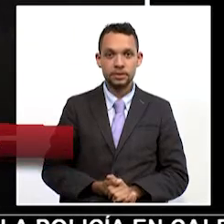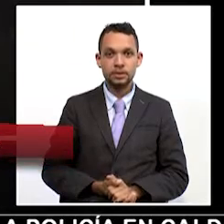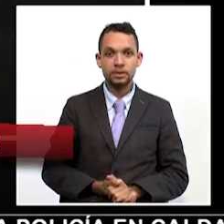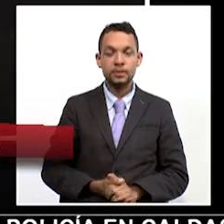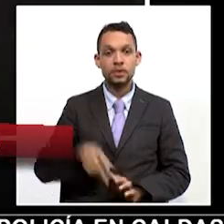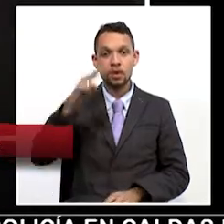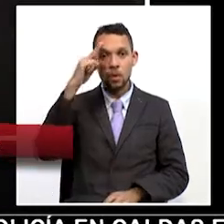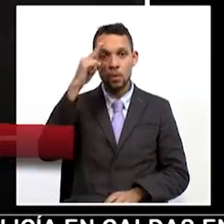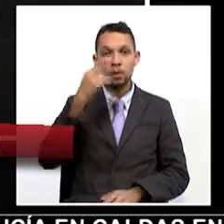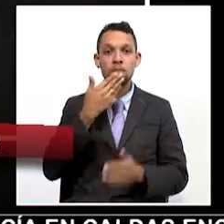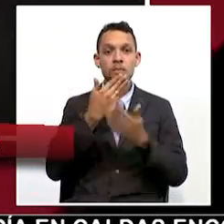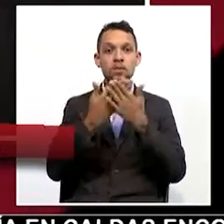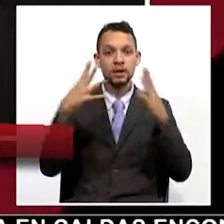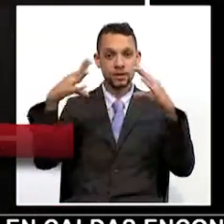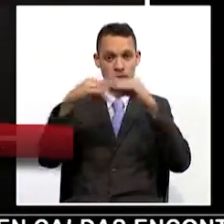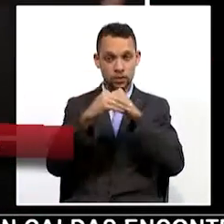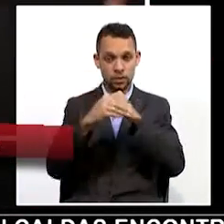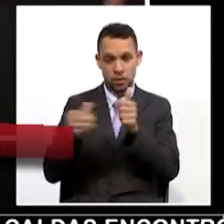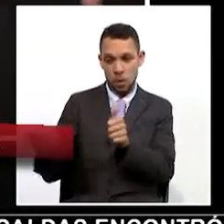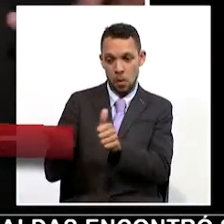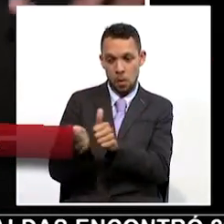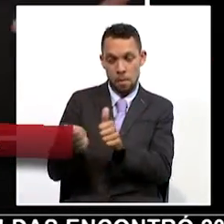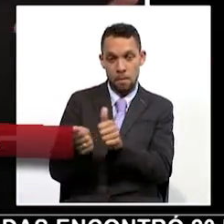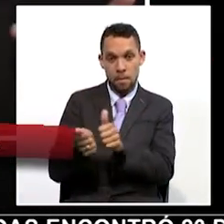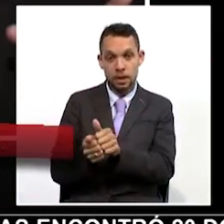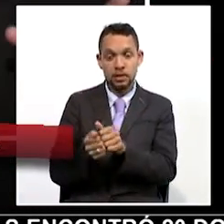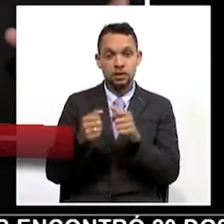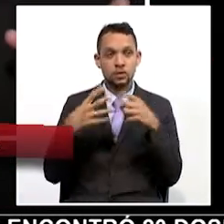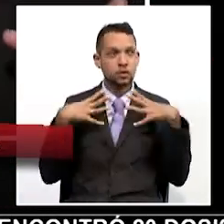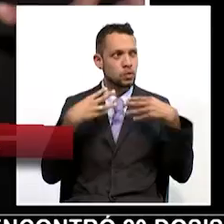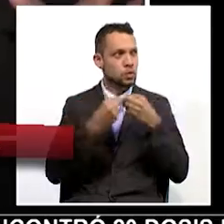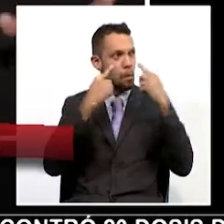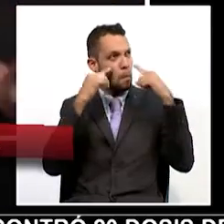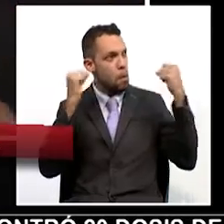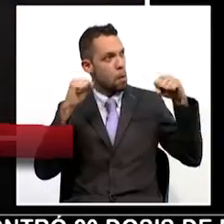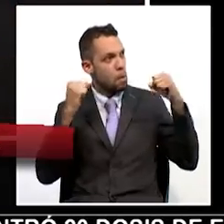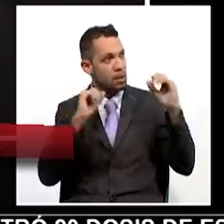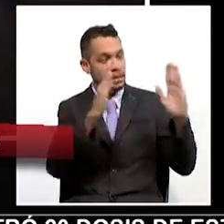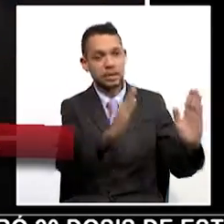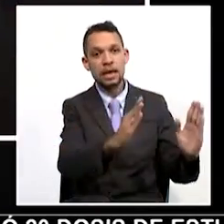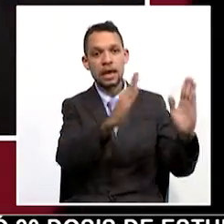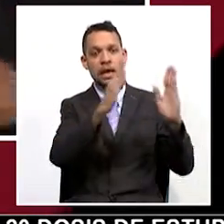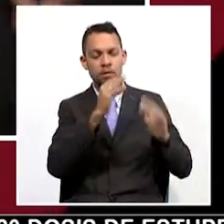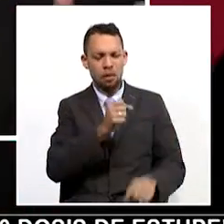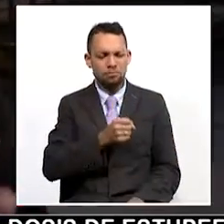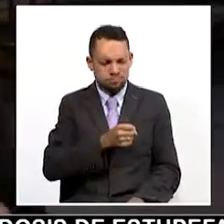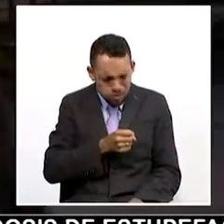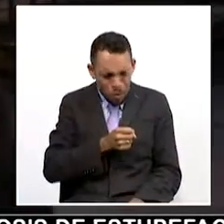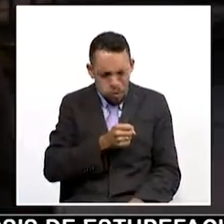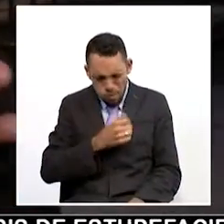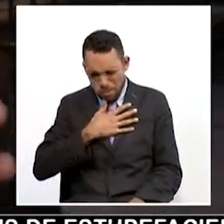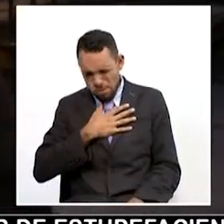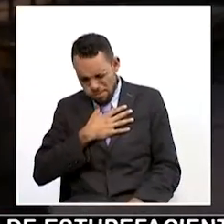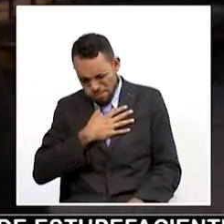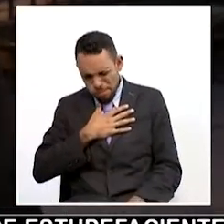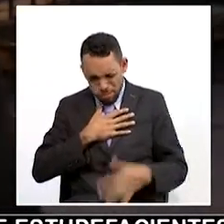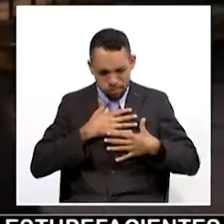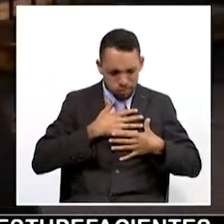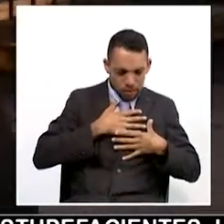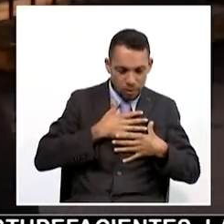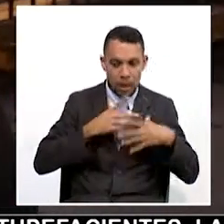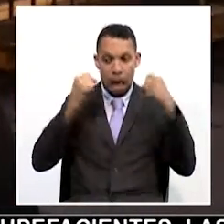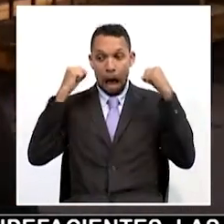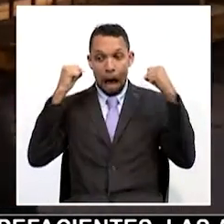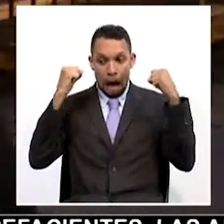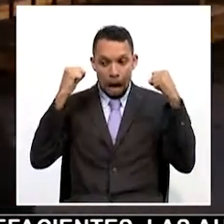Hola, Rubén Darío, muy buenas noches. Así es, pues si bien hay que estar muy atentos con la enfermedad de la tuberculosis, también hay que decirlo que no podemos generar